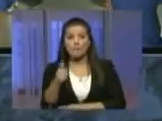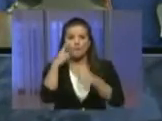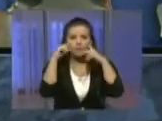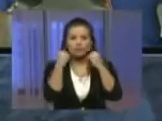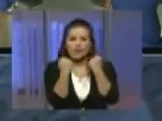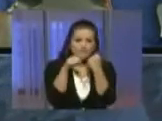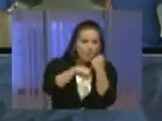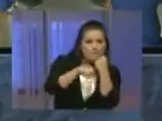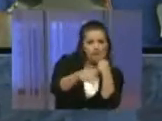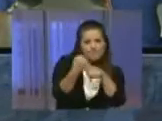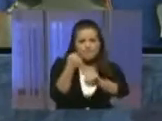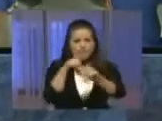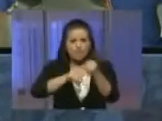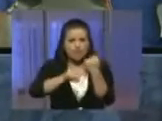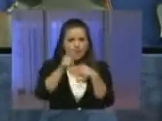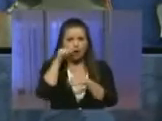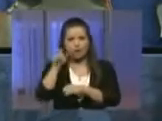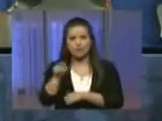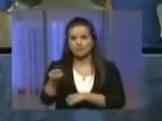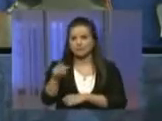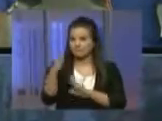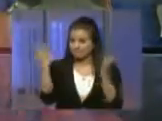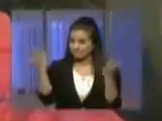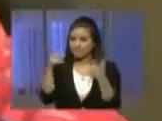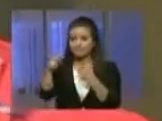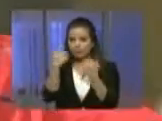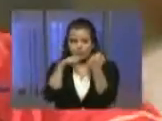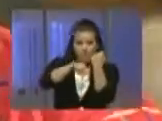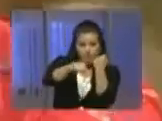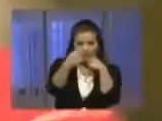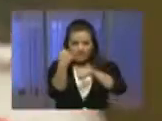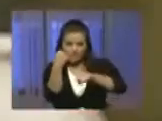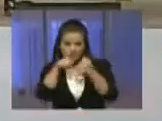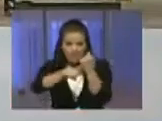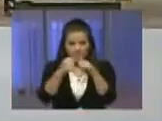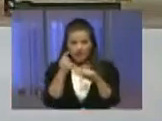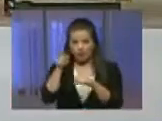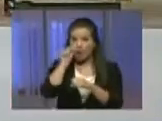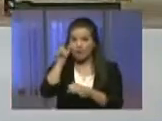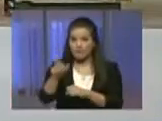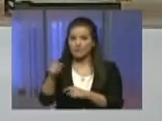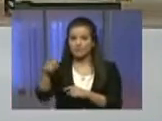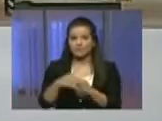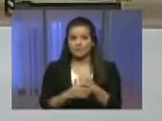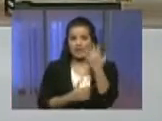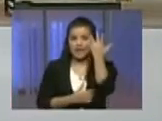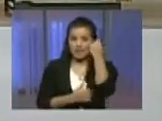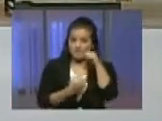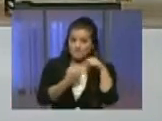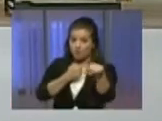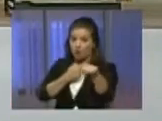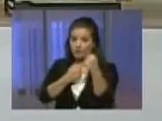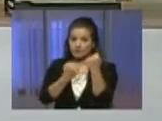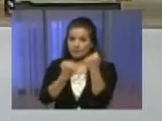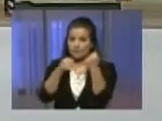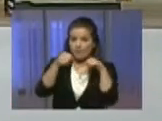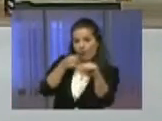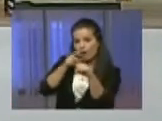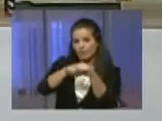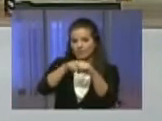boxeador adelante izquierda derecha izquierda primero la izquierda Y para rematar la izquierda otra